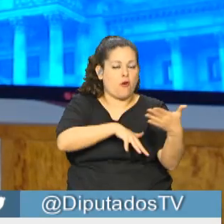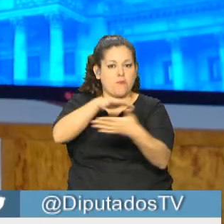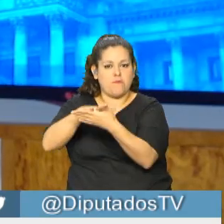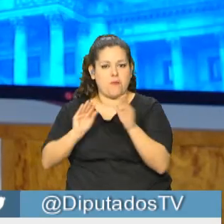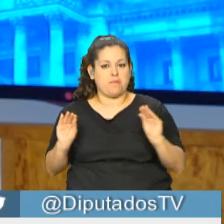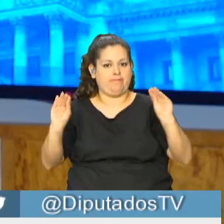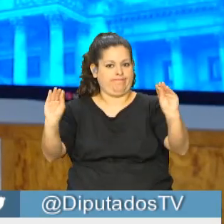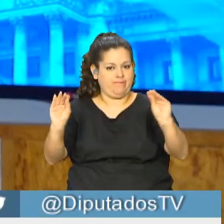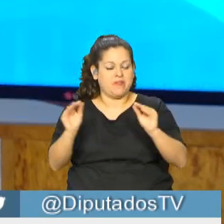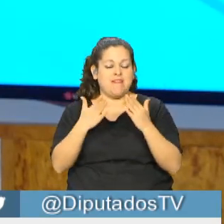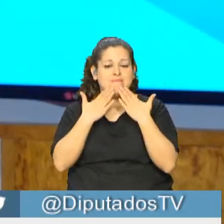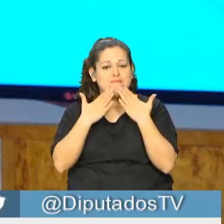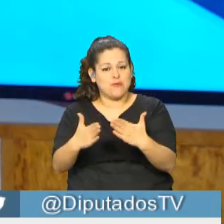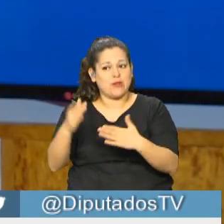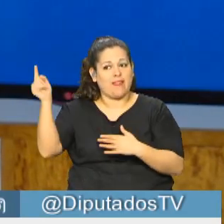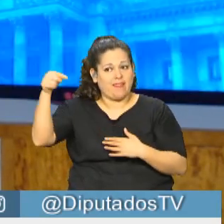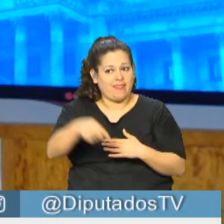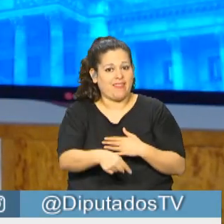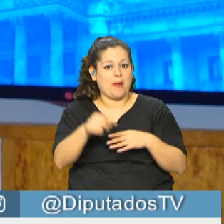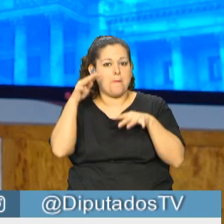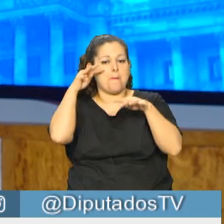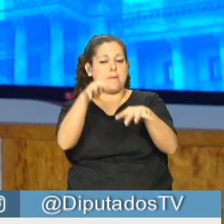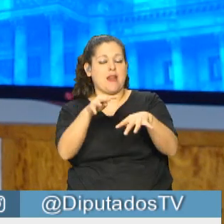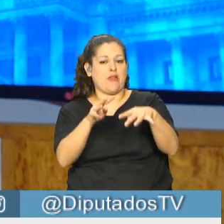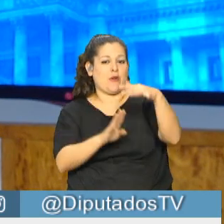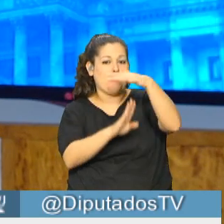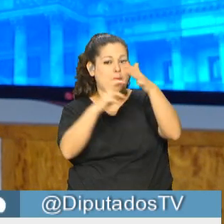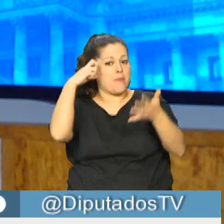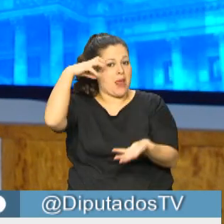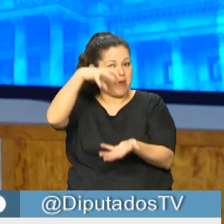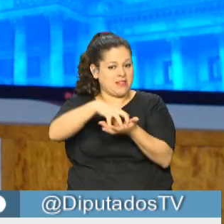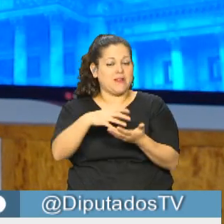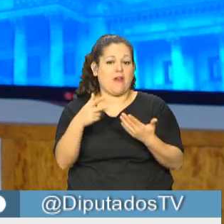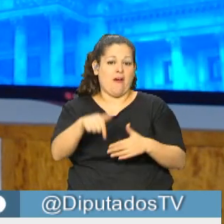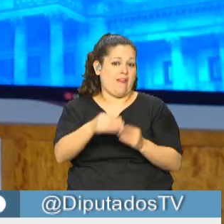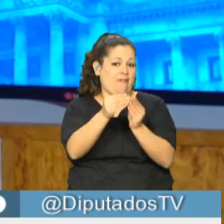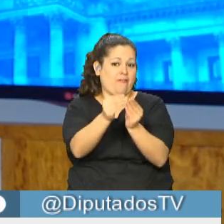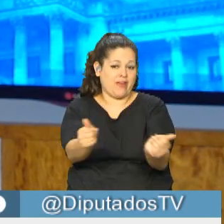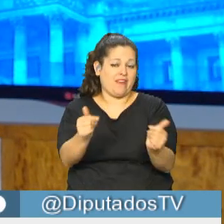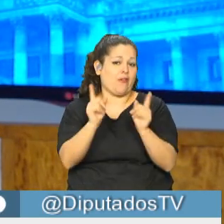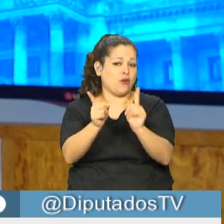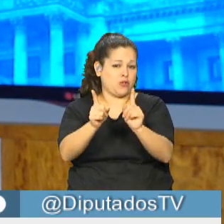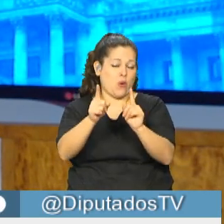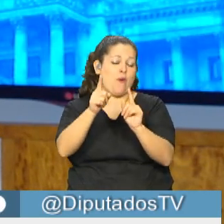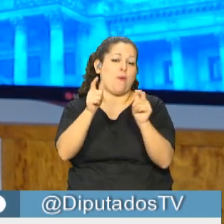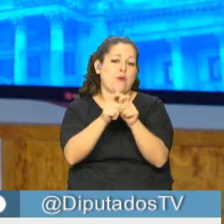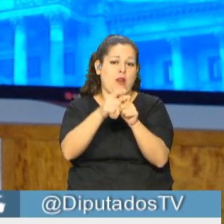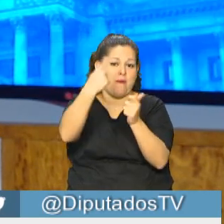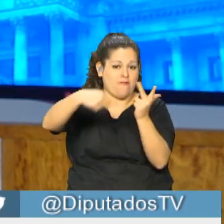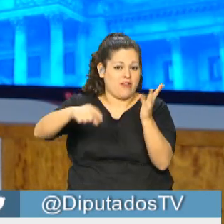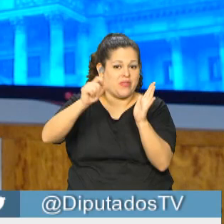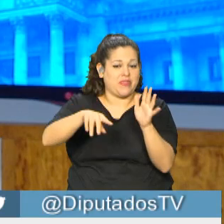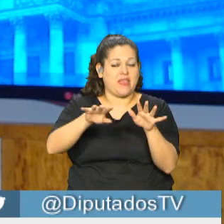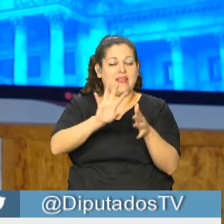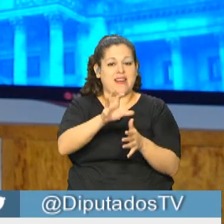agradecemos, obviamente, que haya venido hasta aquí, hasta Mirador Parlamentario. Estamos llegando al final de nuestro programa. Seguimos con la programación de Diputados TV.